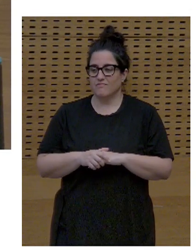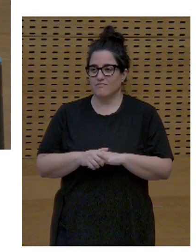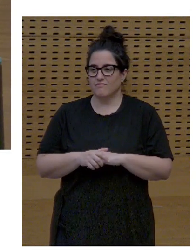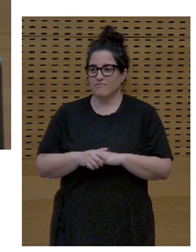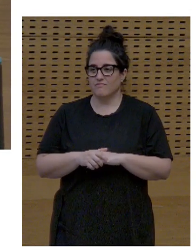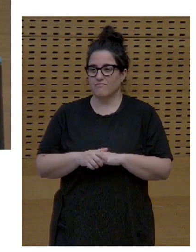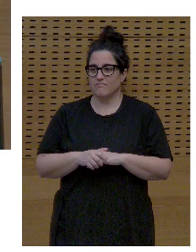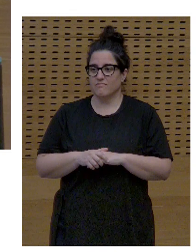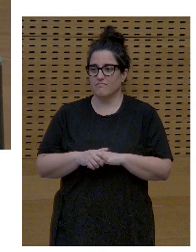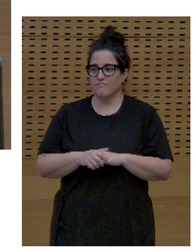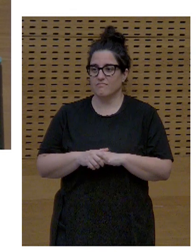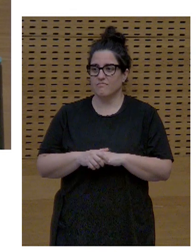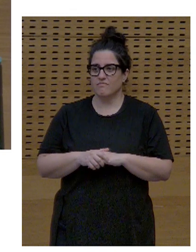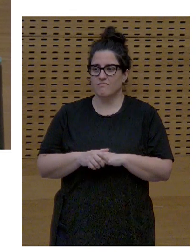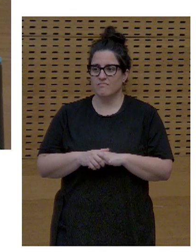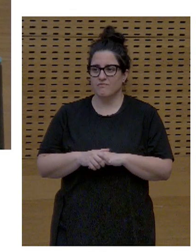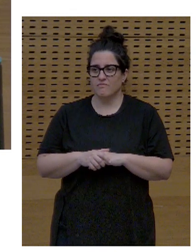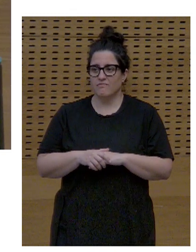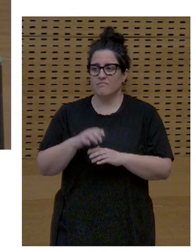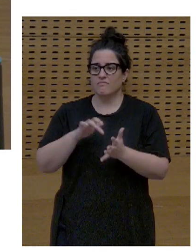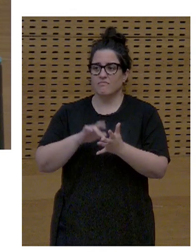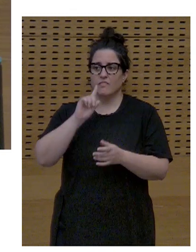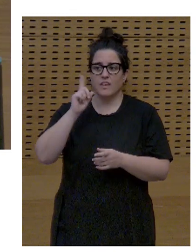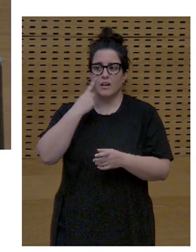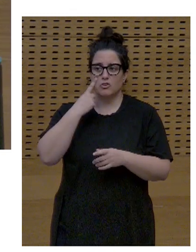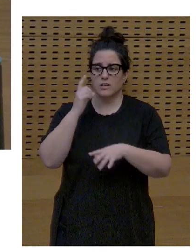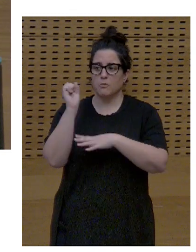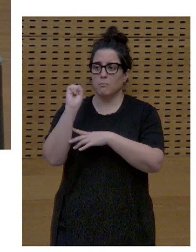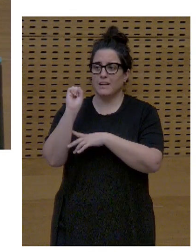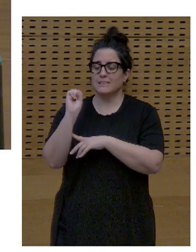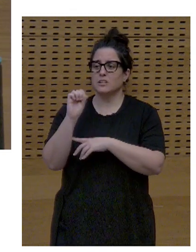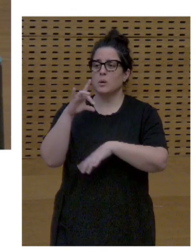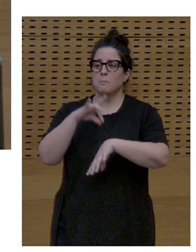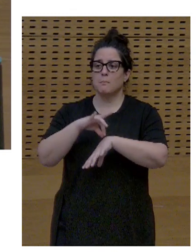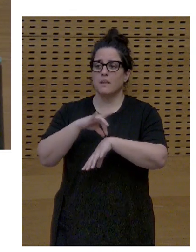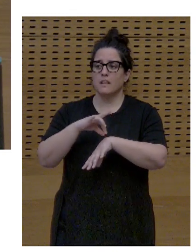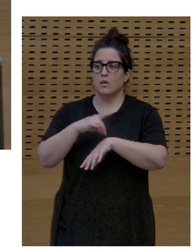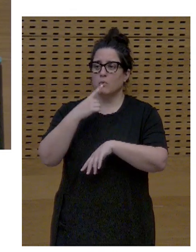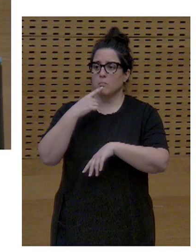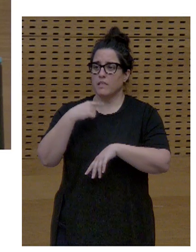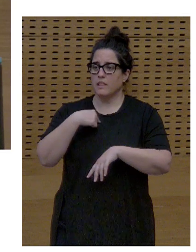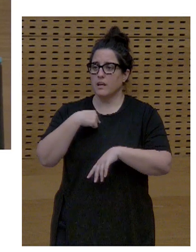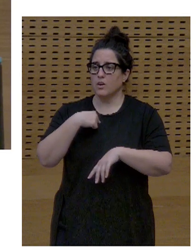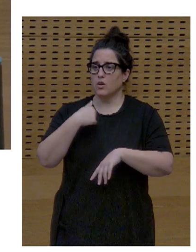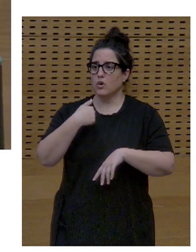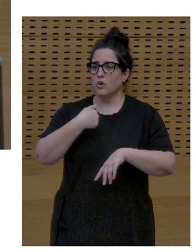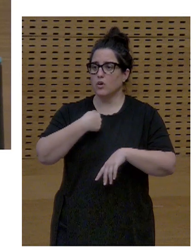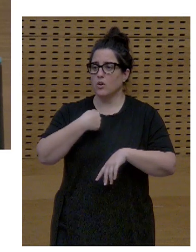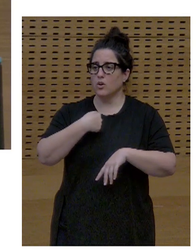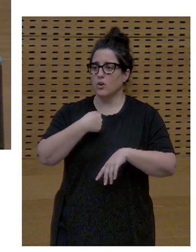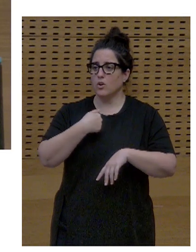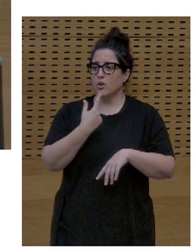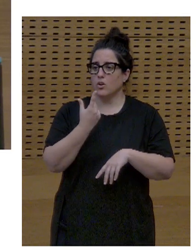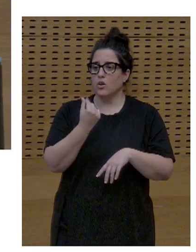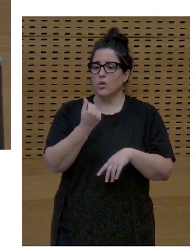Y a mí, cuando me diagnosticaron el Parkinson, lo primero que me dijo el neurólogo fue que no me gaste ni un duro en buscar la curación,